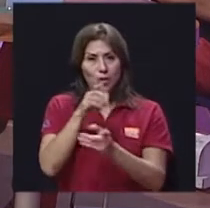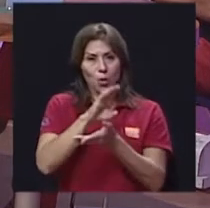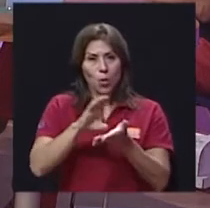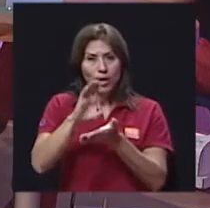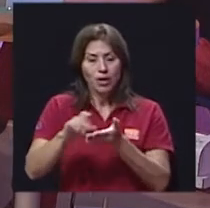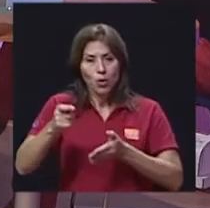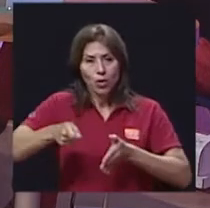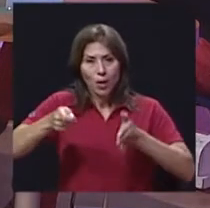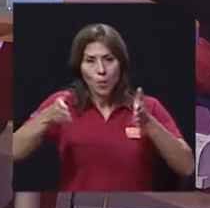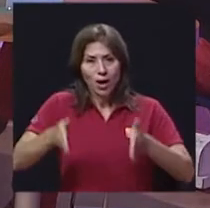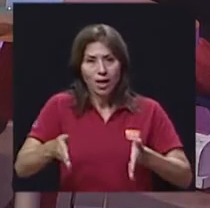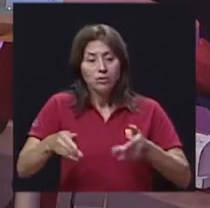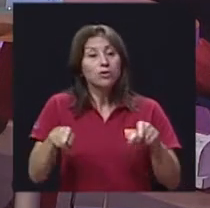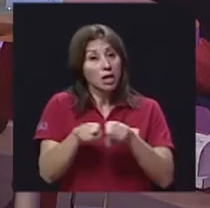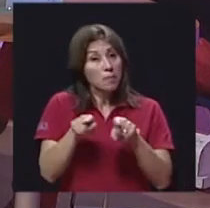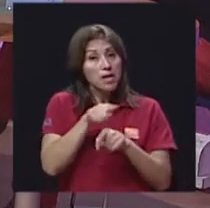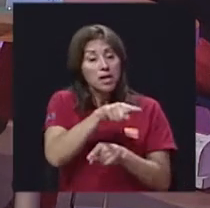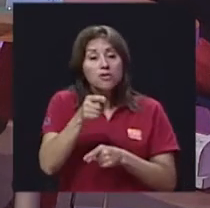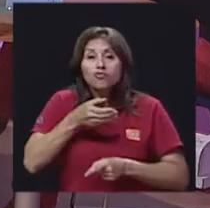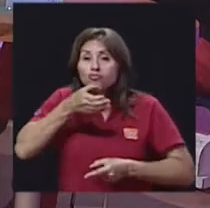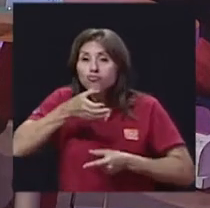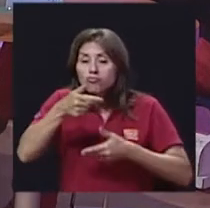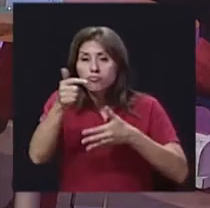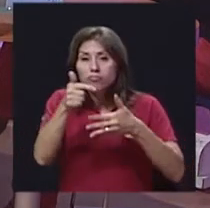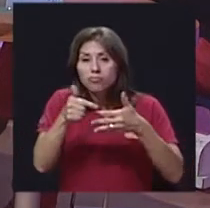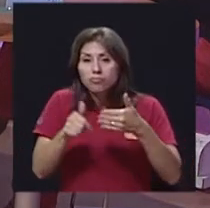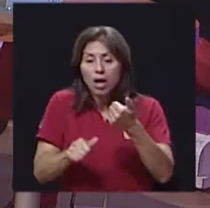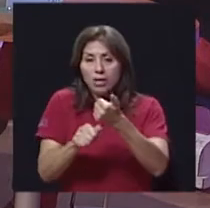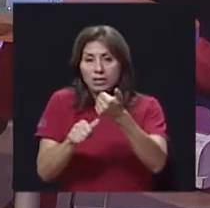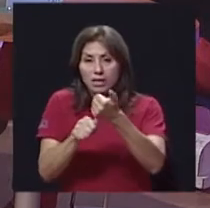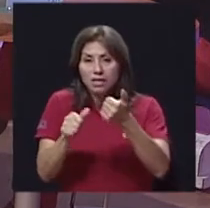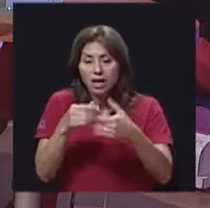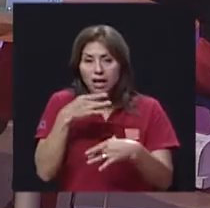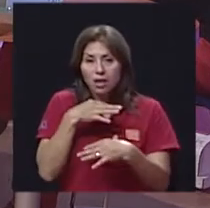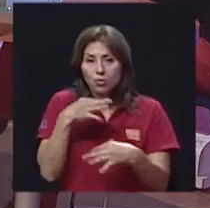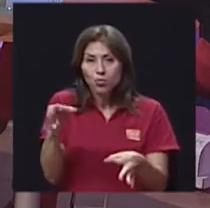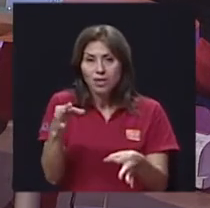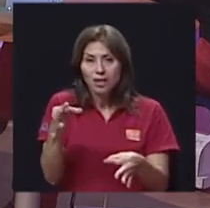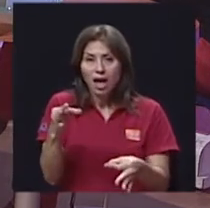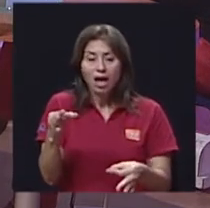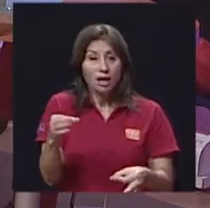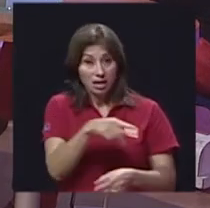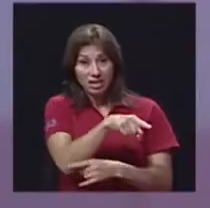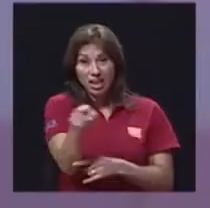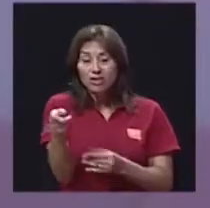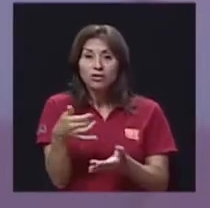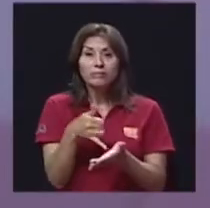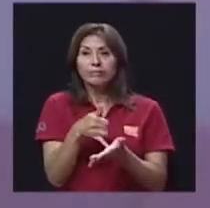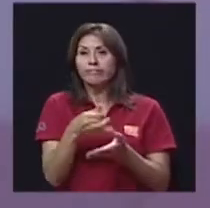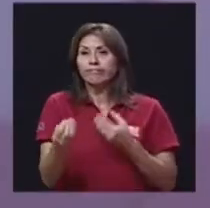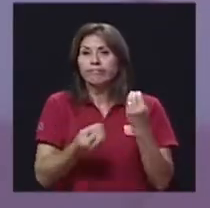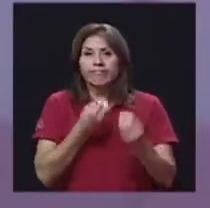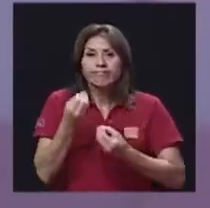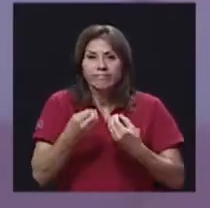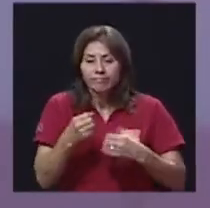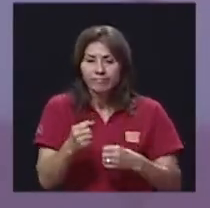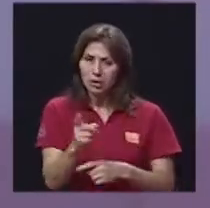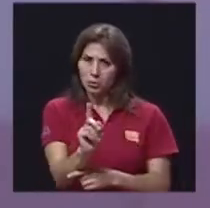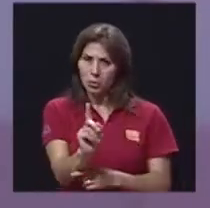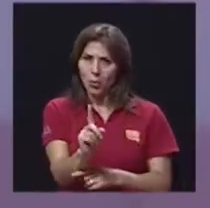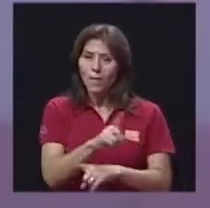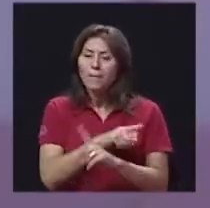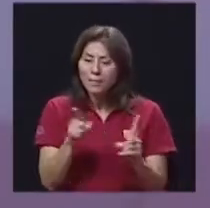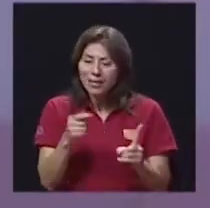una asistencia gratuita y ahí también ellos pueden acudir. No quedan del todo indefensos, tienen algunas opciones, pero sí es una